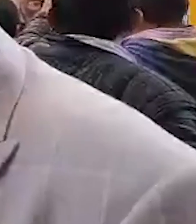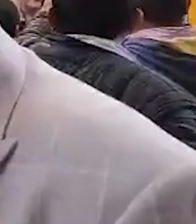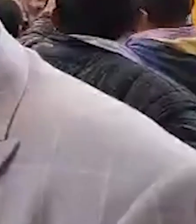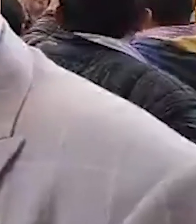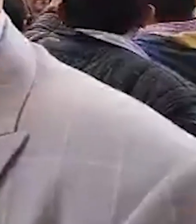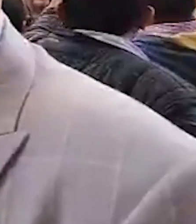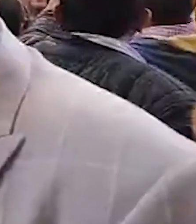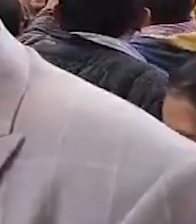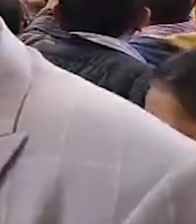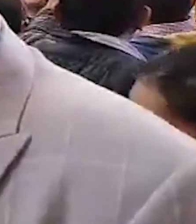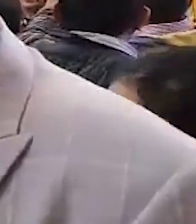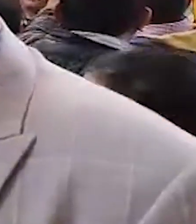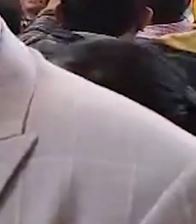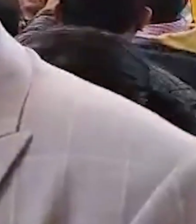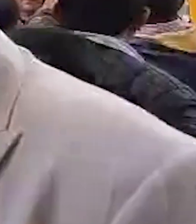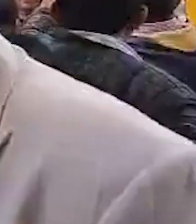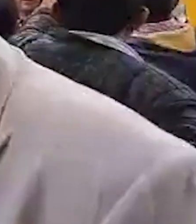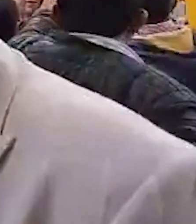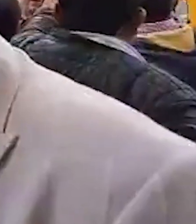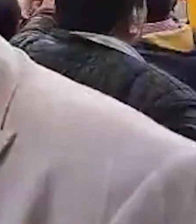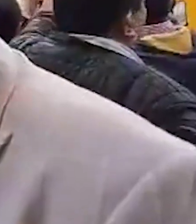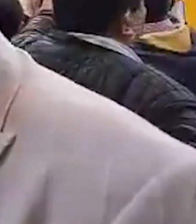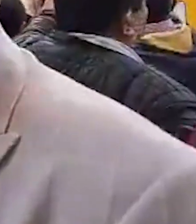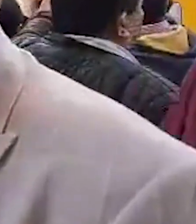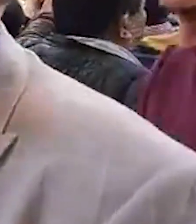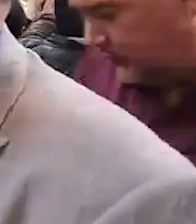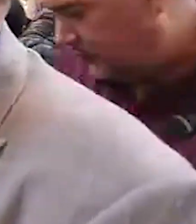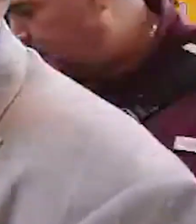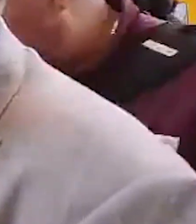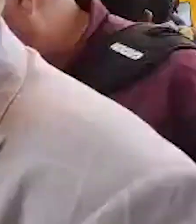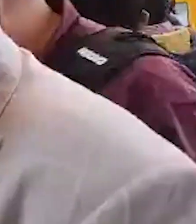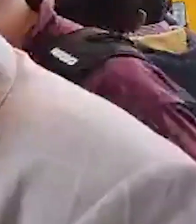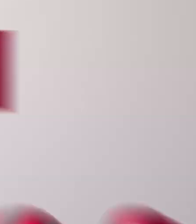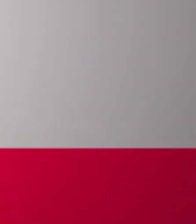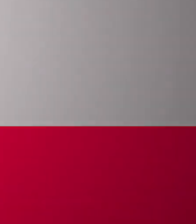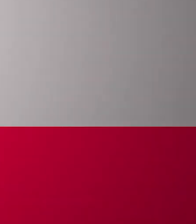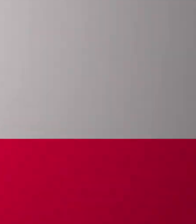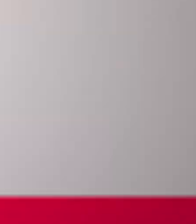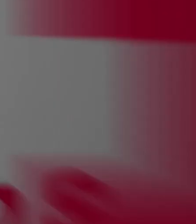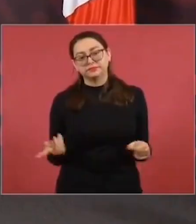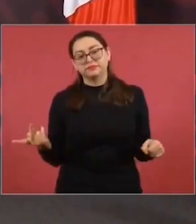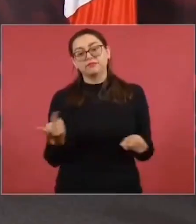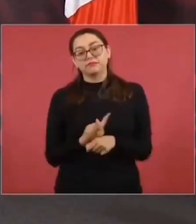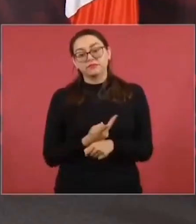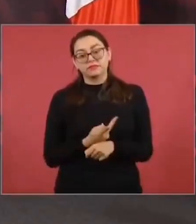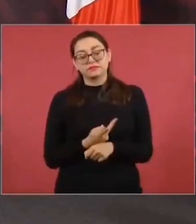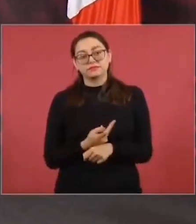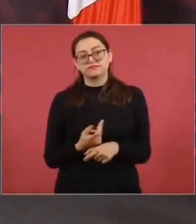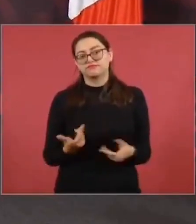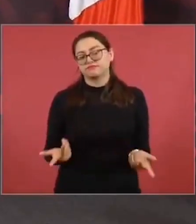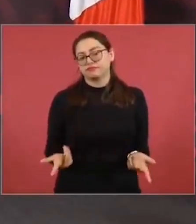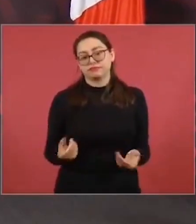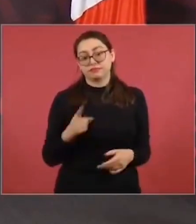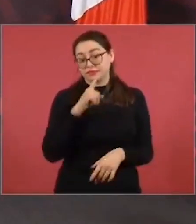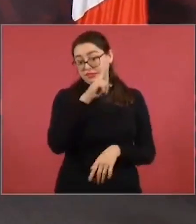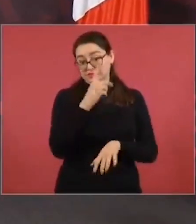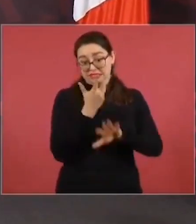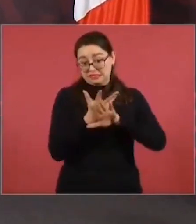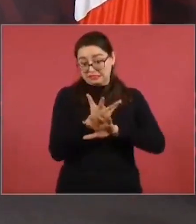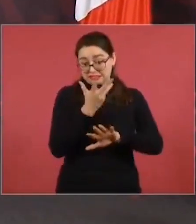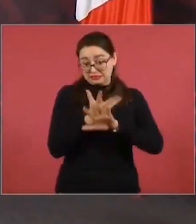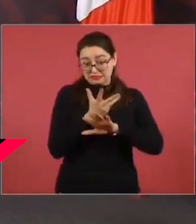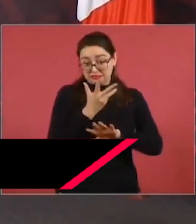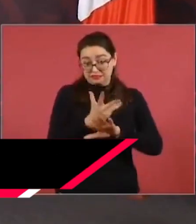la cuestión de la de la Policía Estatal Eh pues es del Estado rechaza amlo acusaciones por